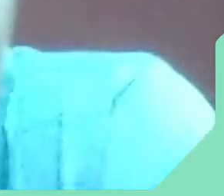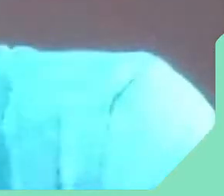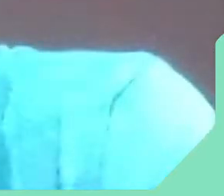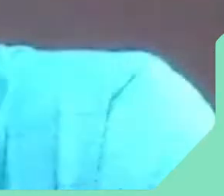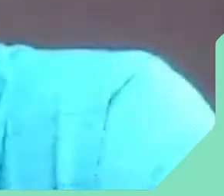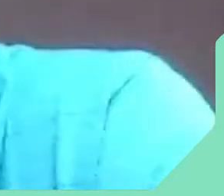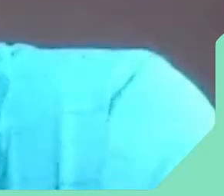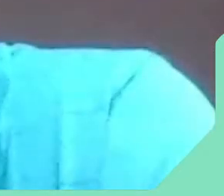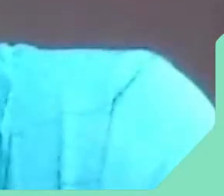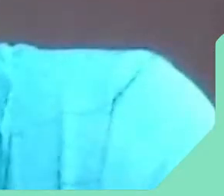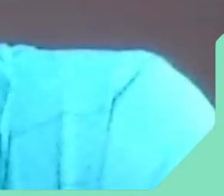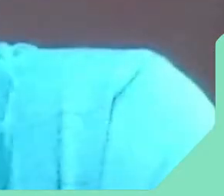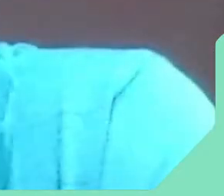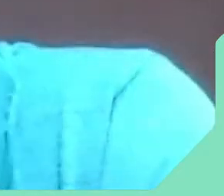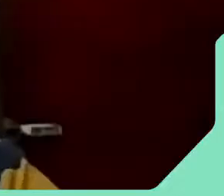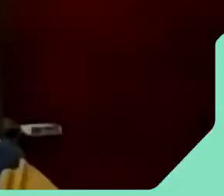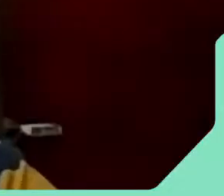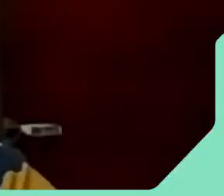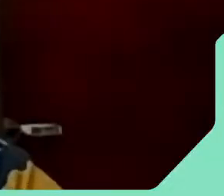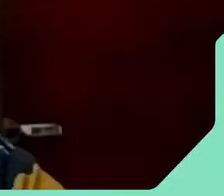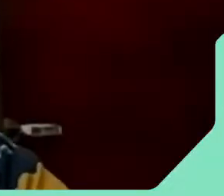la confianza me traiciona. No hay problema.